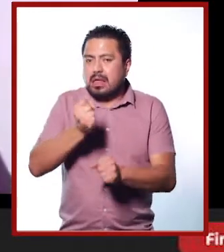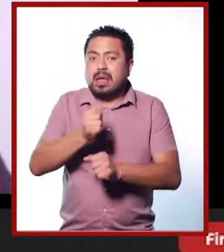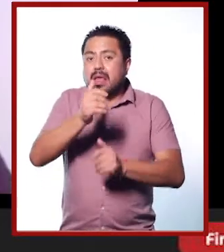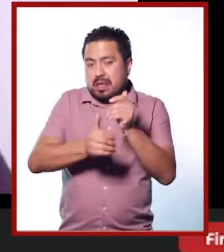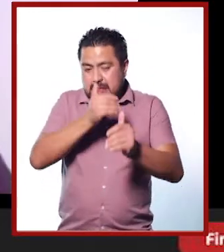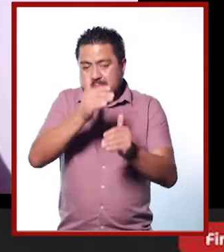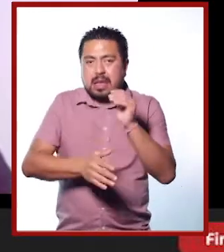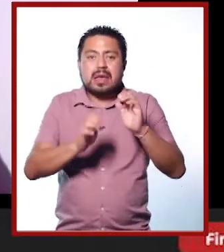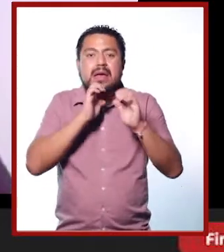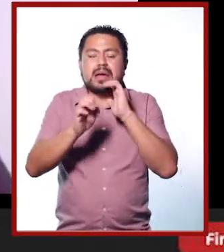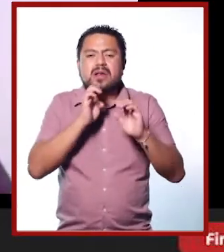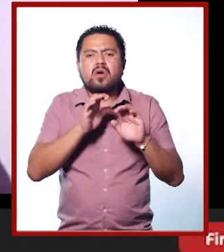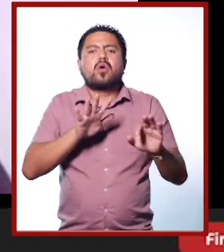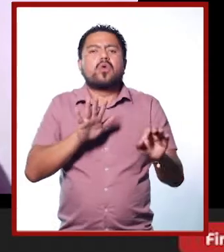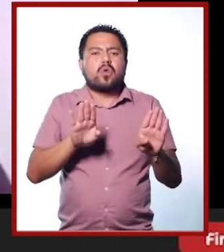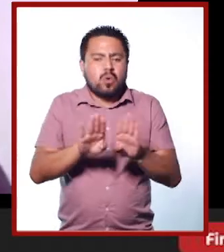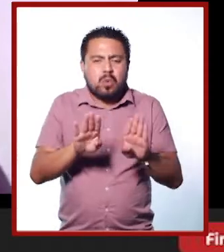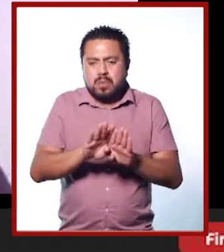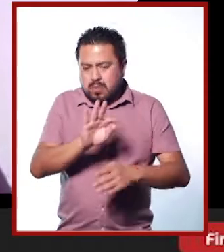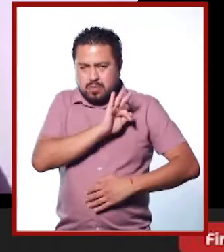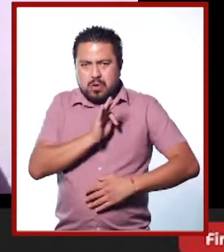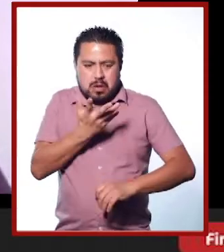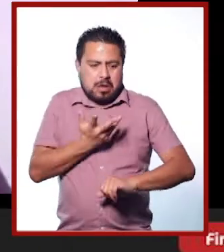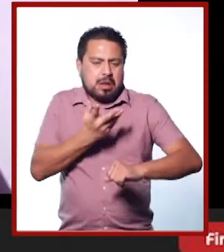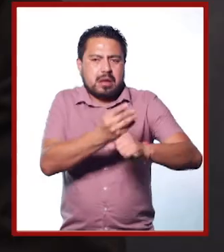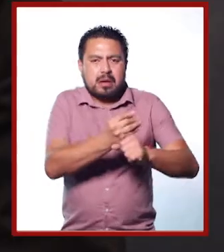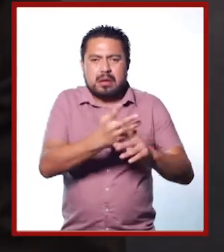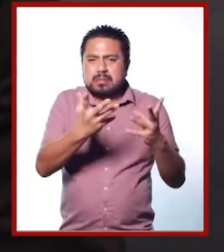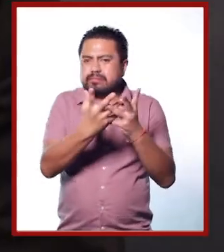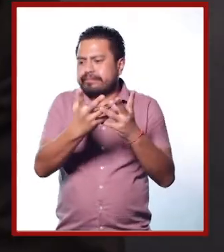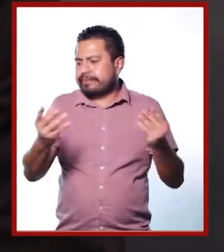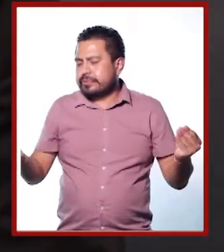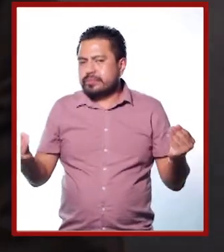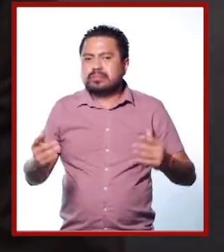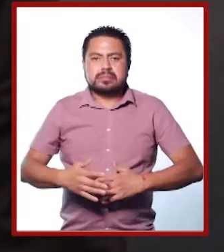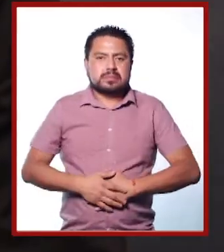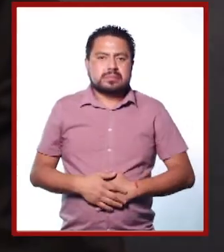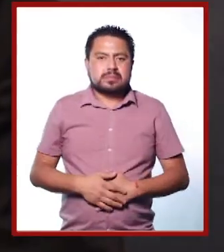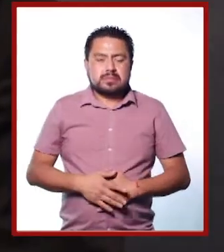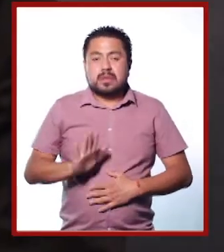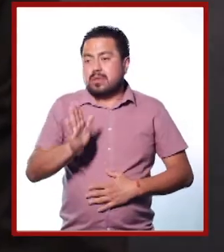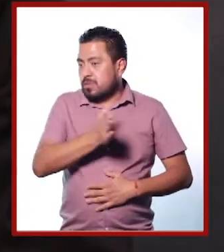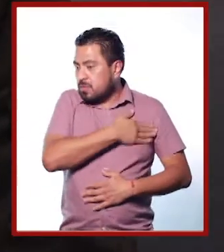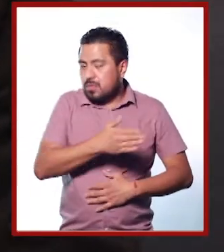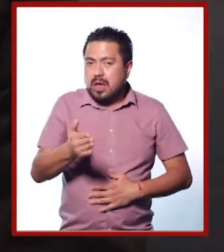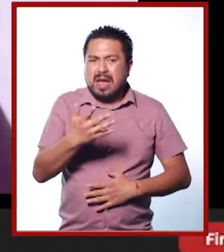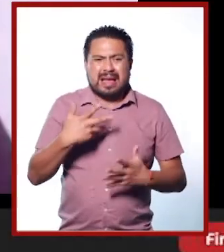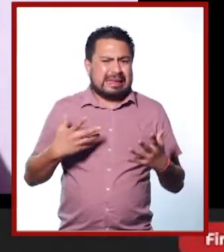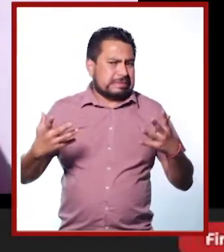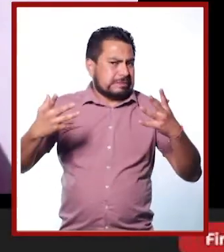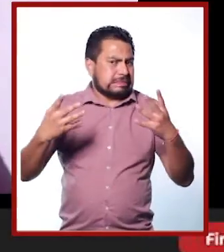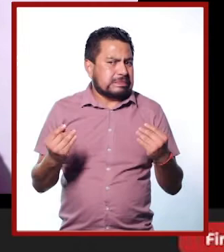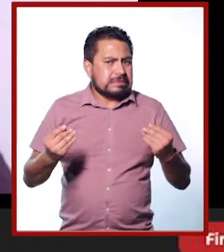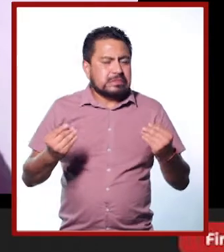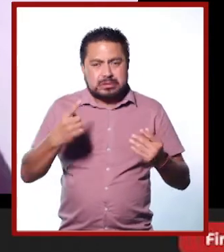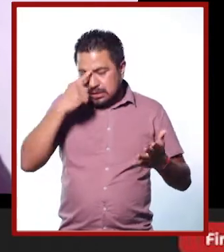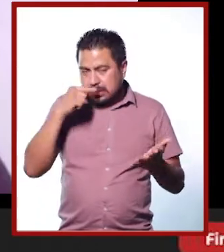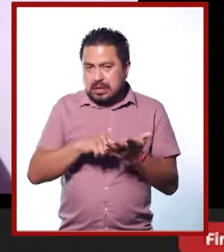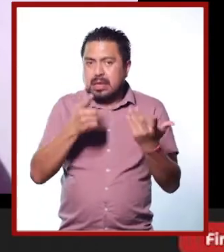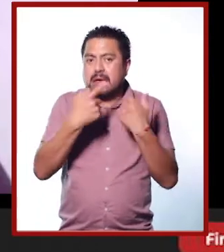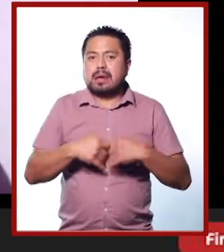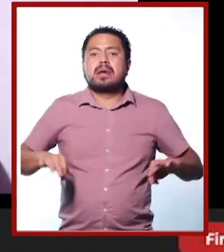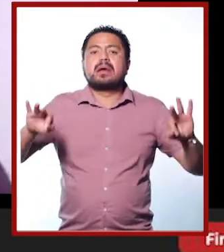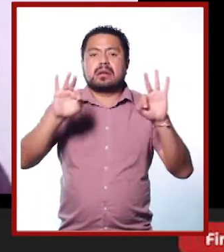Para concluir esta entrevista, ¿de qué manera podemos contribuir a erradicarlas? Bueno, hay muchas y creo